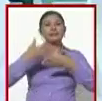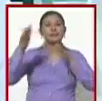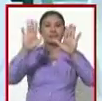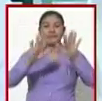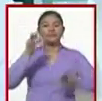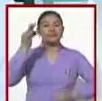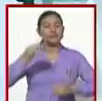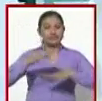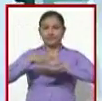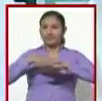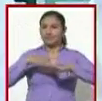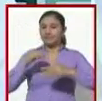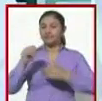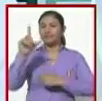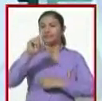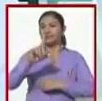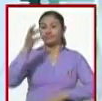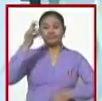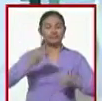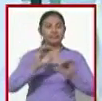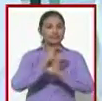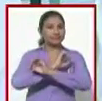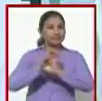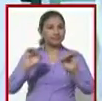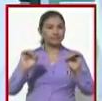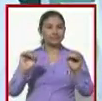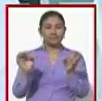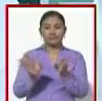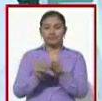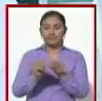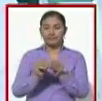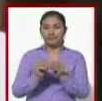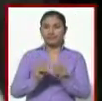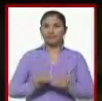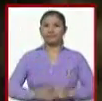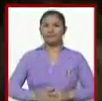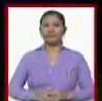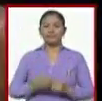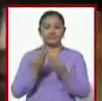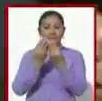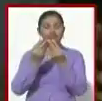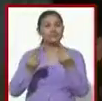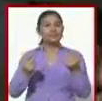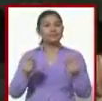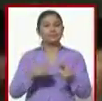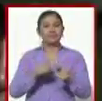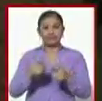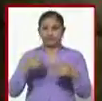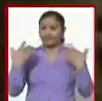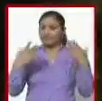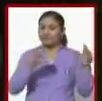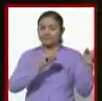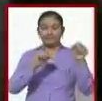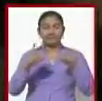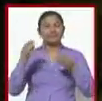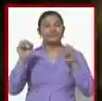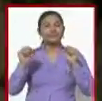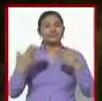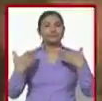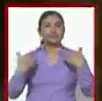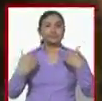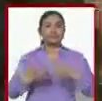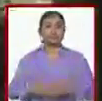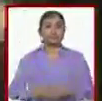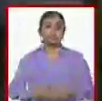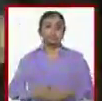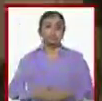el que nos llama, el lunes como que si no tenemos un punto solución, estamos ya dispuestos para poder ya